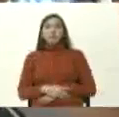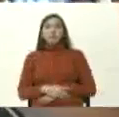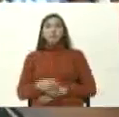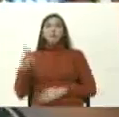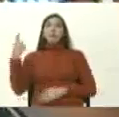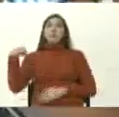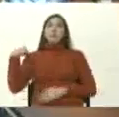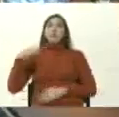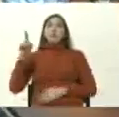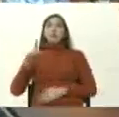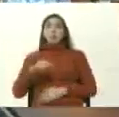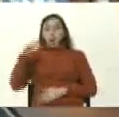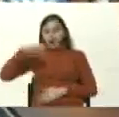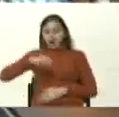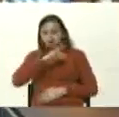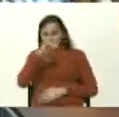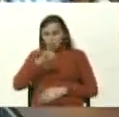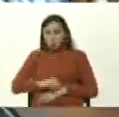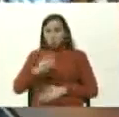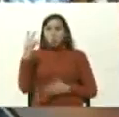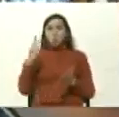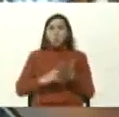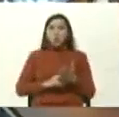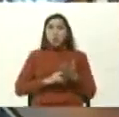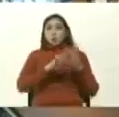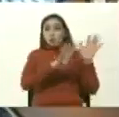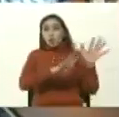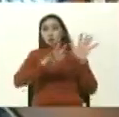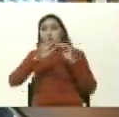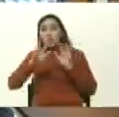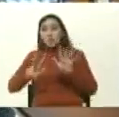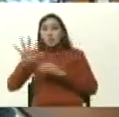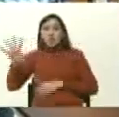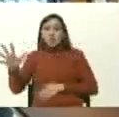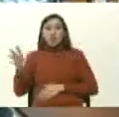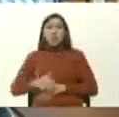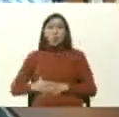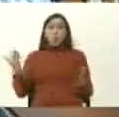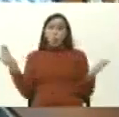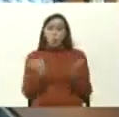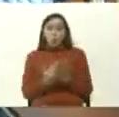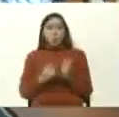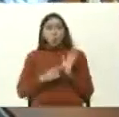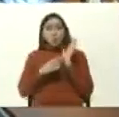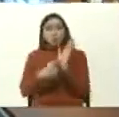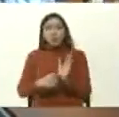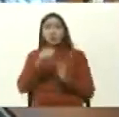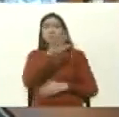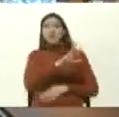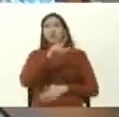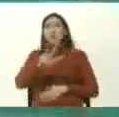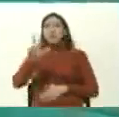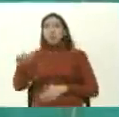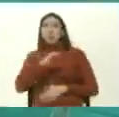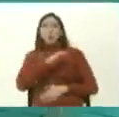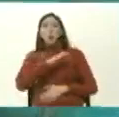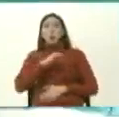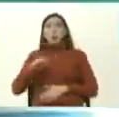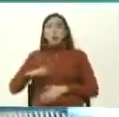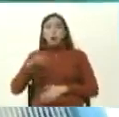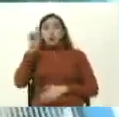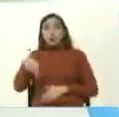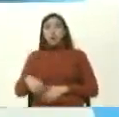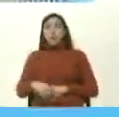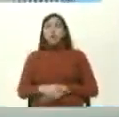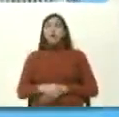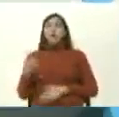Tenemos en el estado Zulia 2.975 instituciones, de las cuales 534 son privadas. Y estamos en